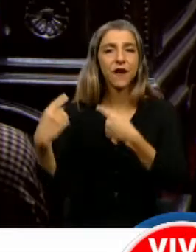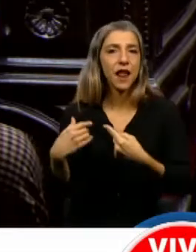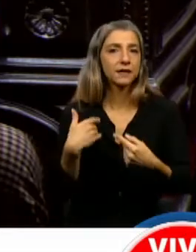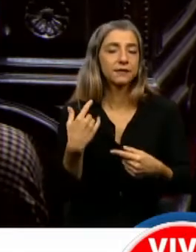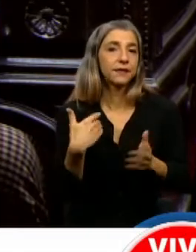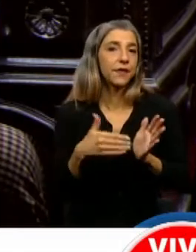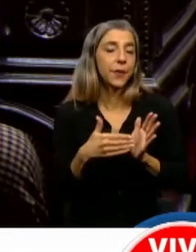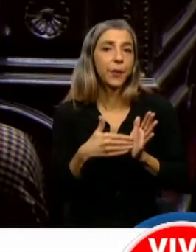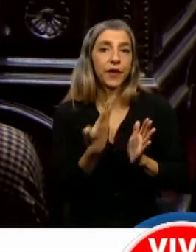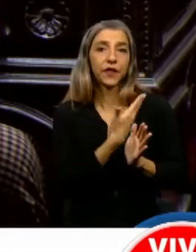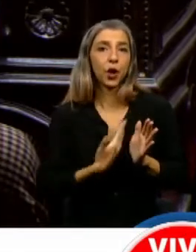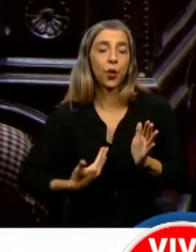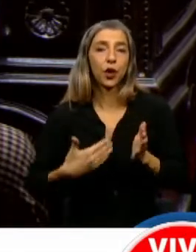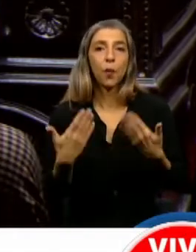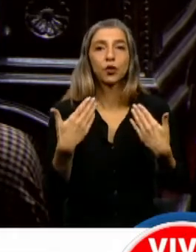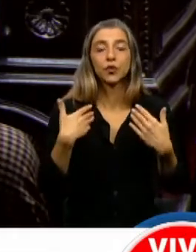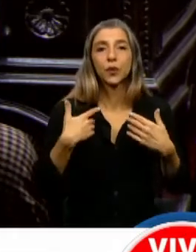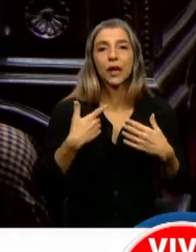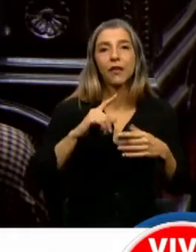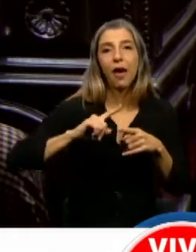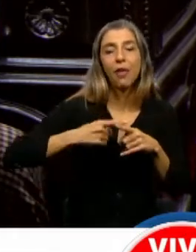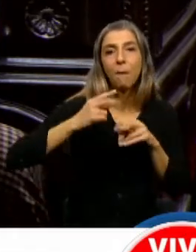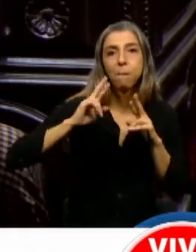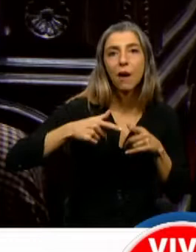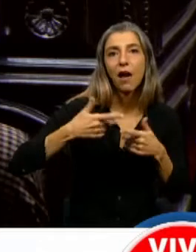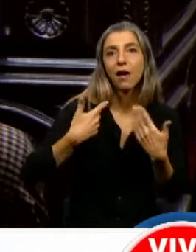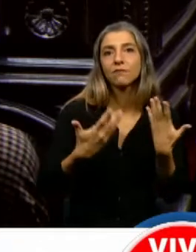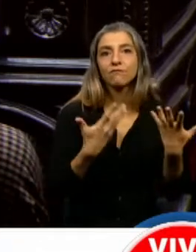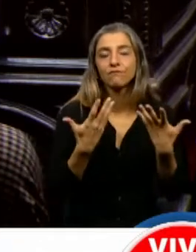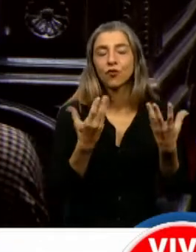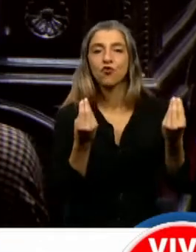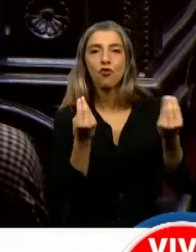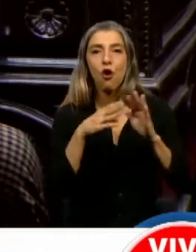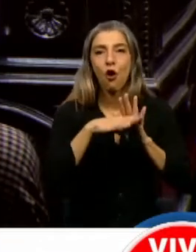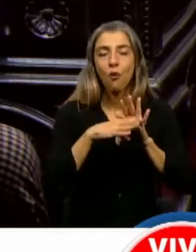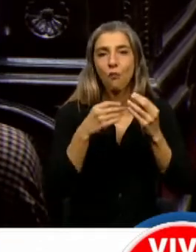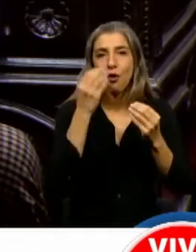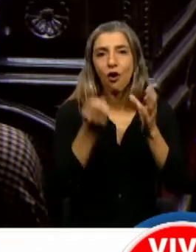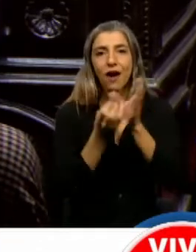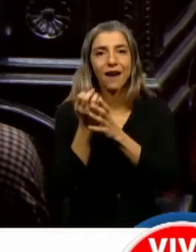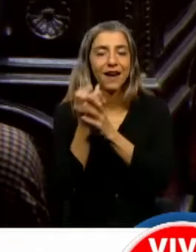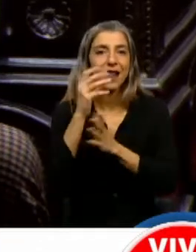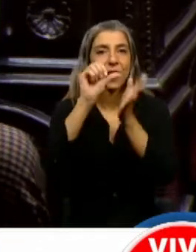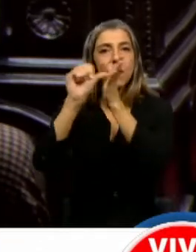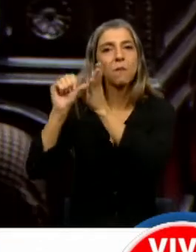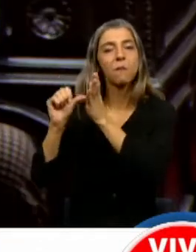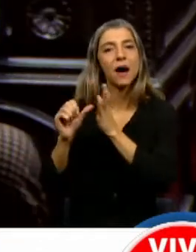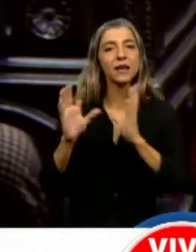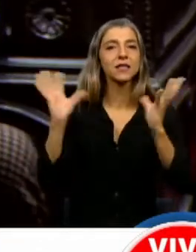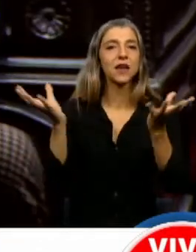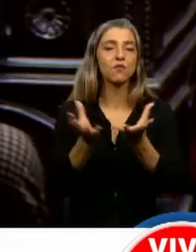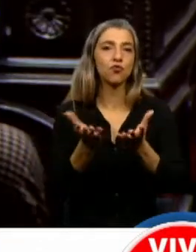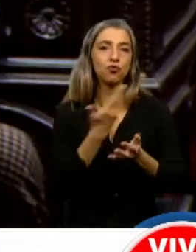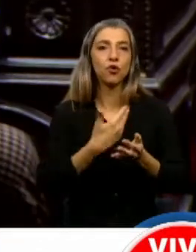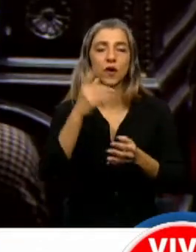de gobierno en un contexto de pandemia. ¿De qué manera los estados nacionales pueden